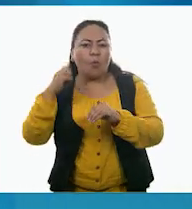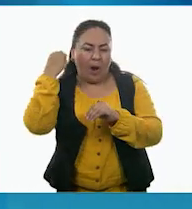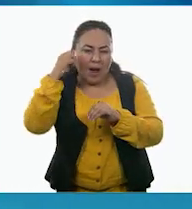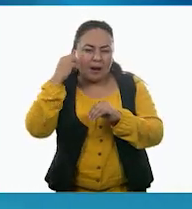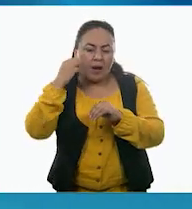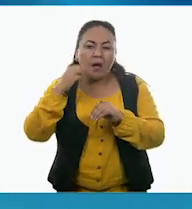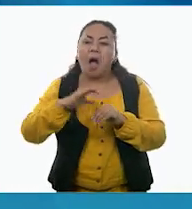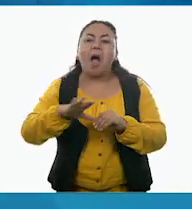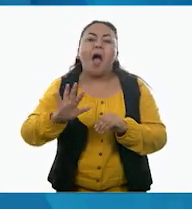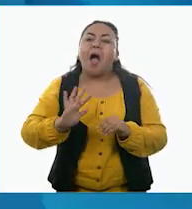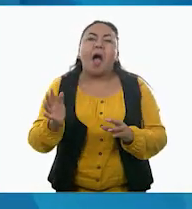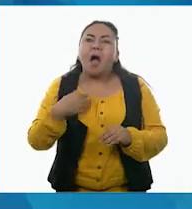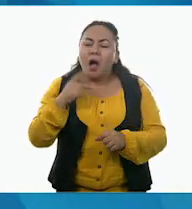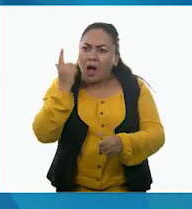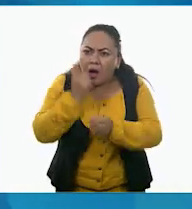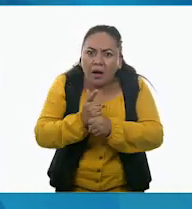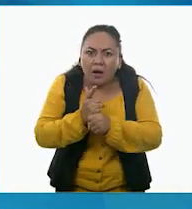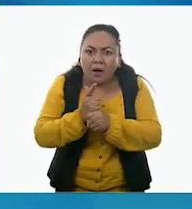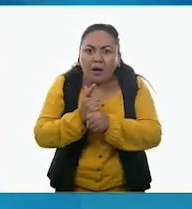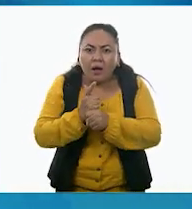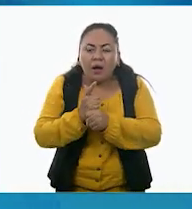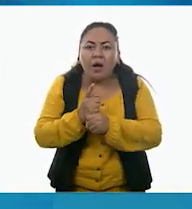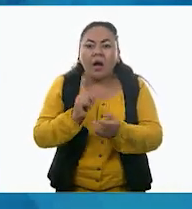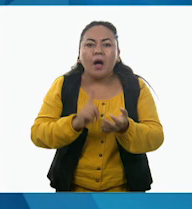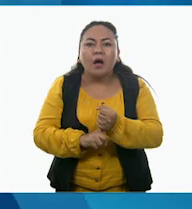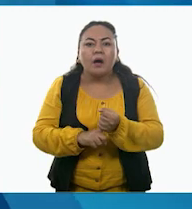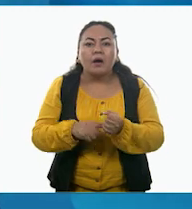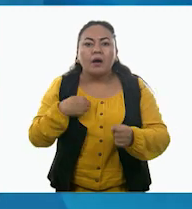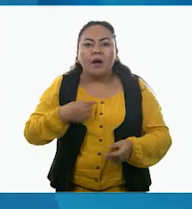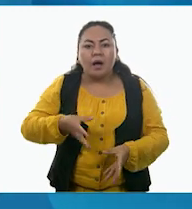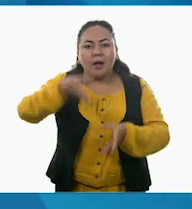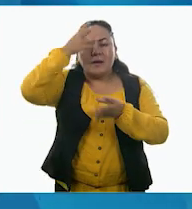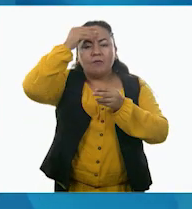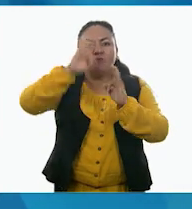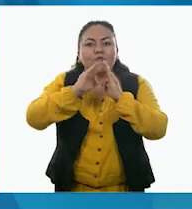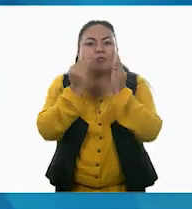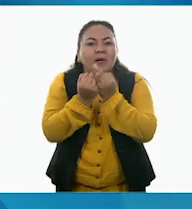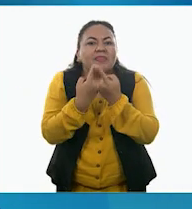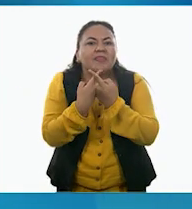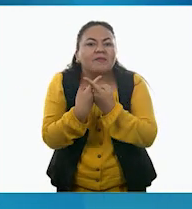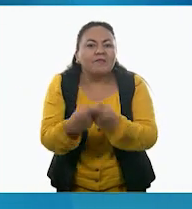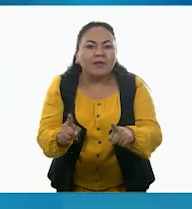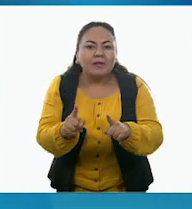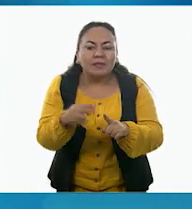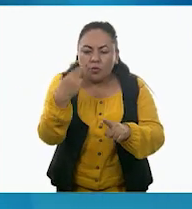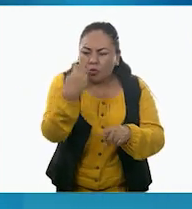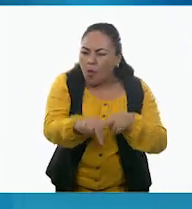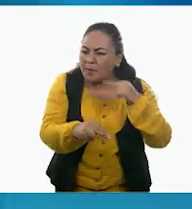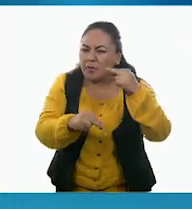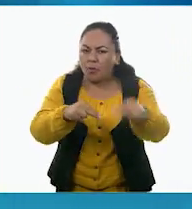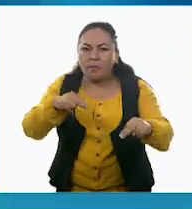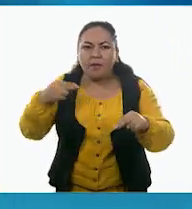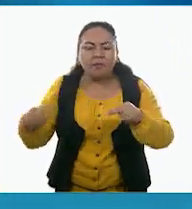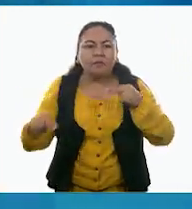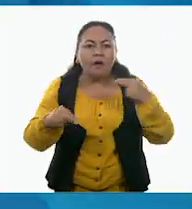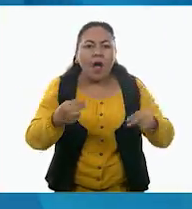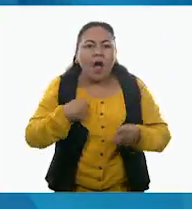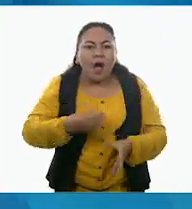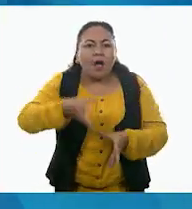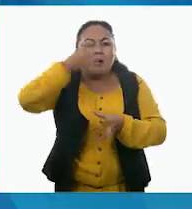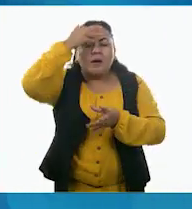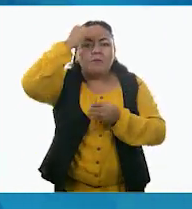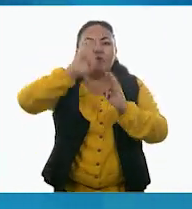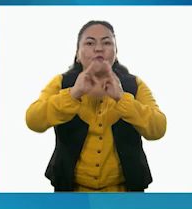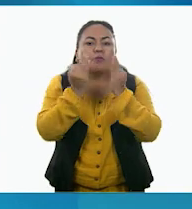ya fue inevitable. Me di cuenta que no solo estaba aprendiendo una forma distinta de nombrar, sino que estaba aprendiendo